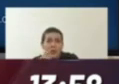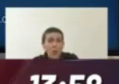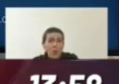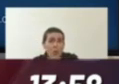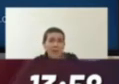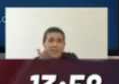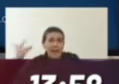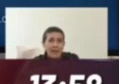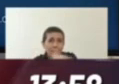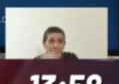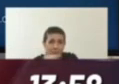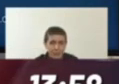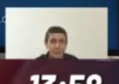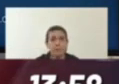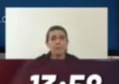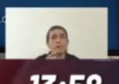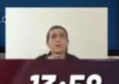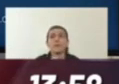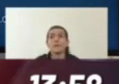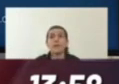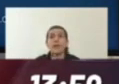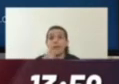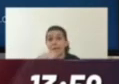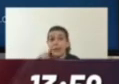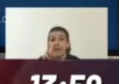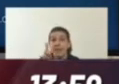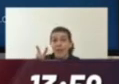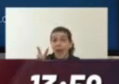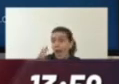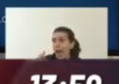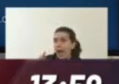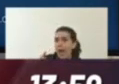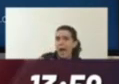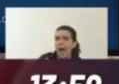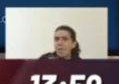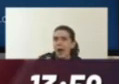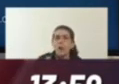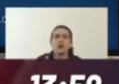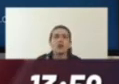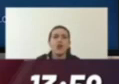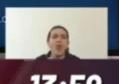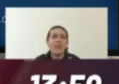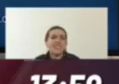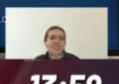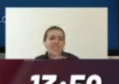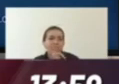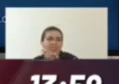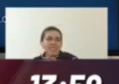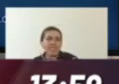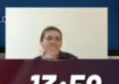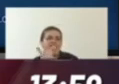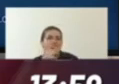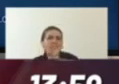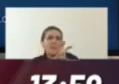Quiero mostrarles cómo cambian las cosas según en cada momento, y he elegido tres provincias que las acabo de